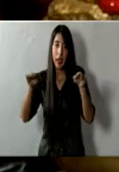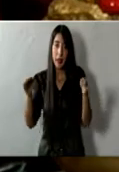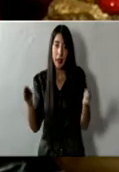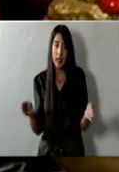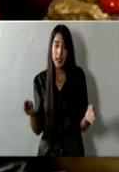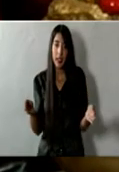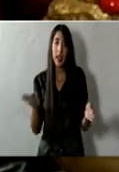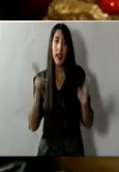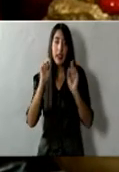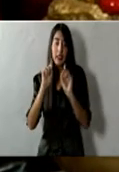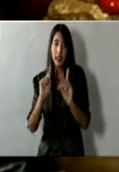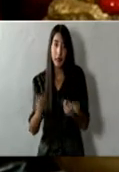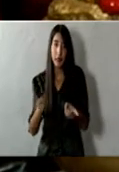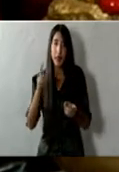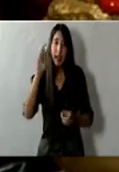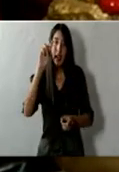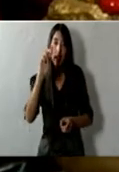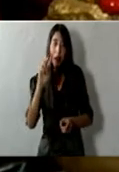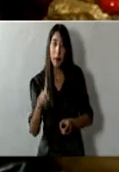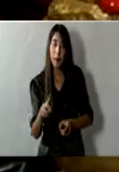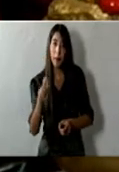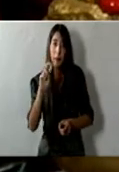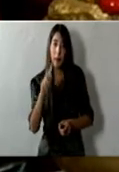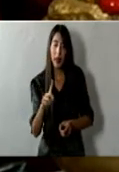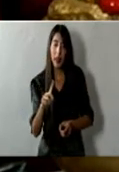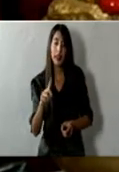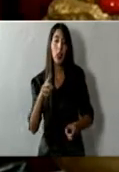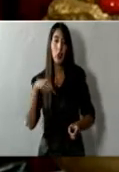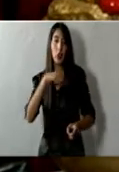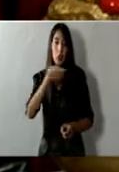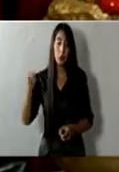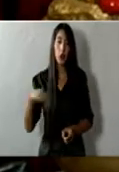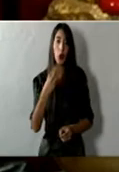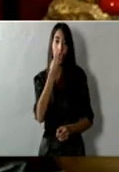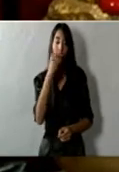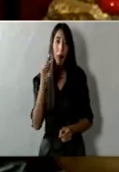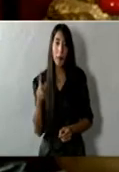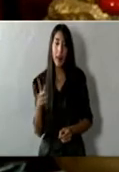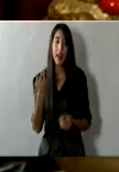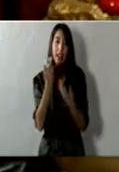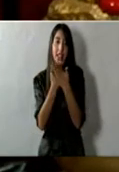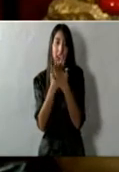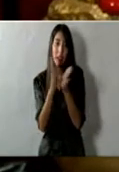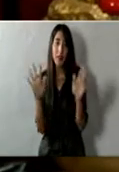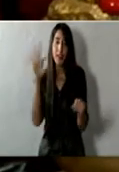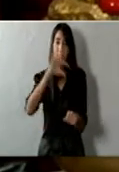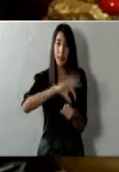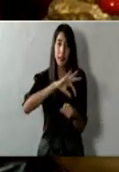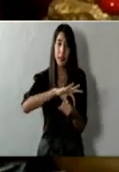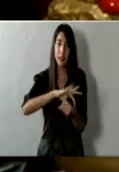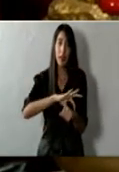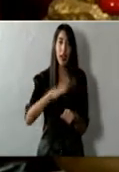ese pan nosotros estaremos exentos de enfermedades. Por lo tanto, recordemos la historia de la